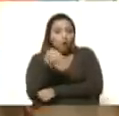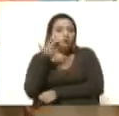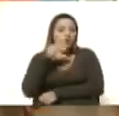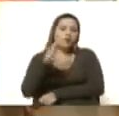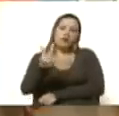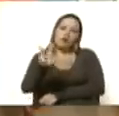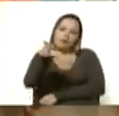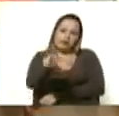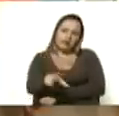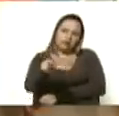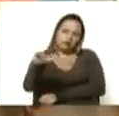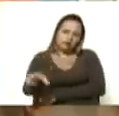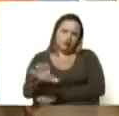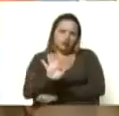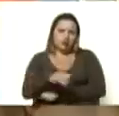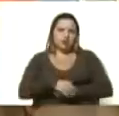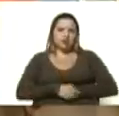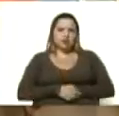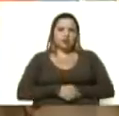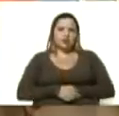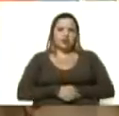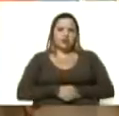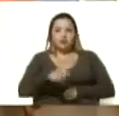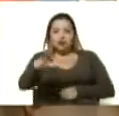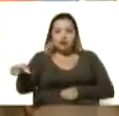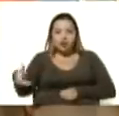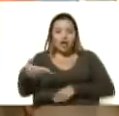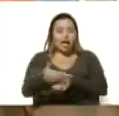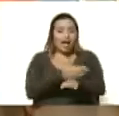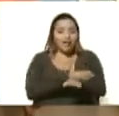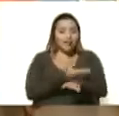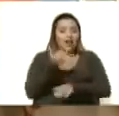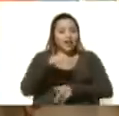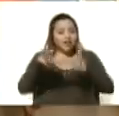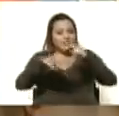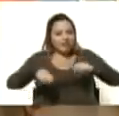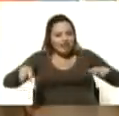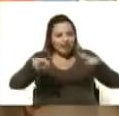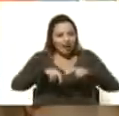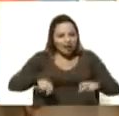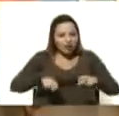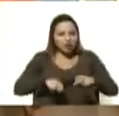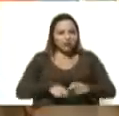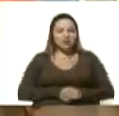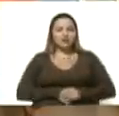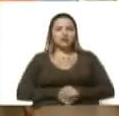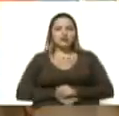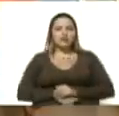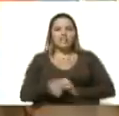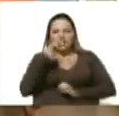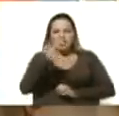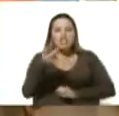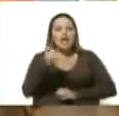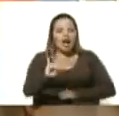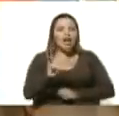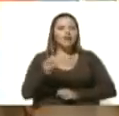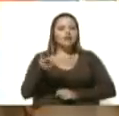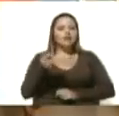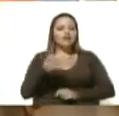dos sobreseídos que previamente fueron investigados, ¿qué determina esto? Bueno, que hubo una